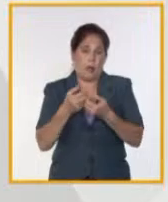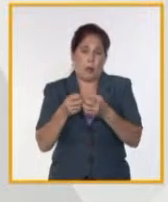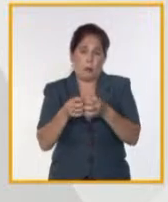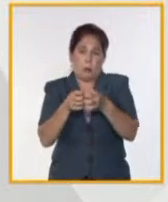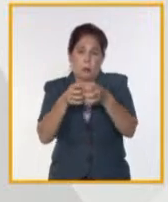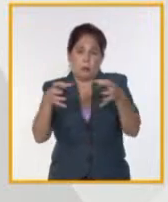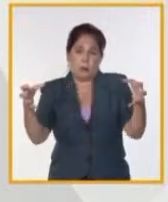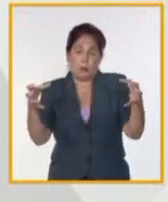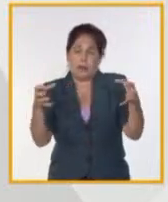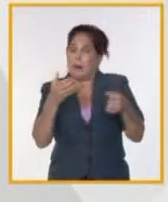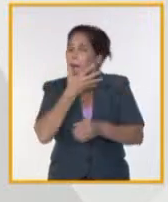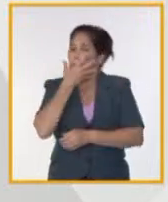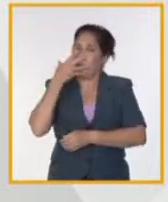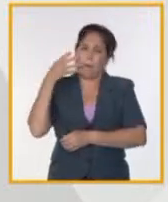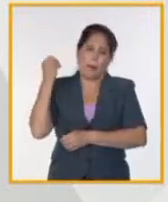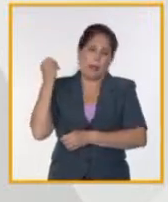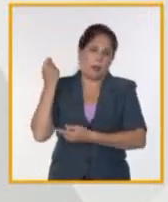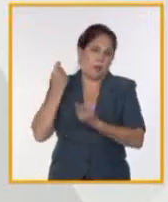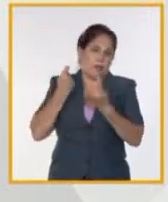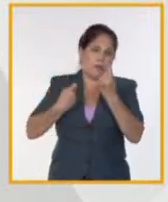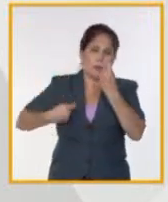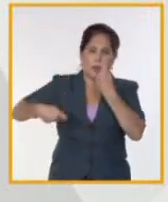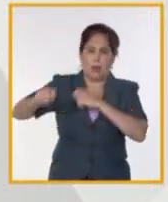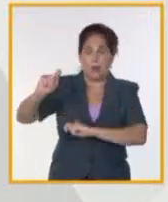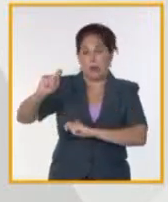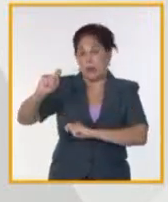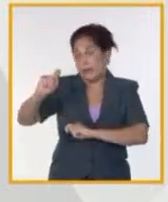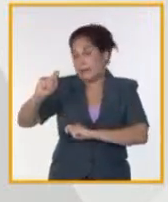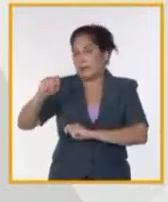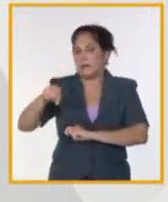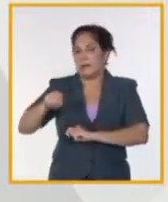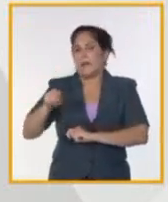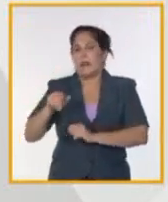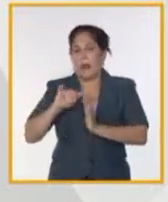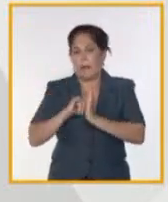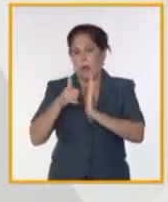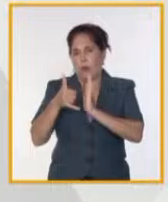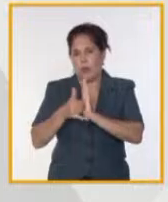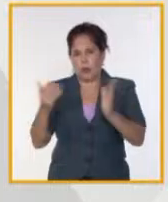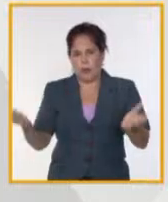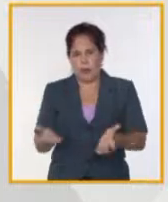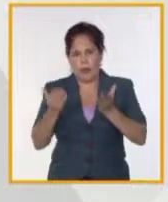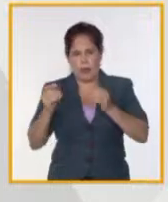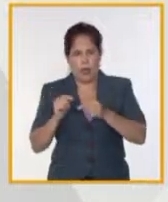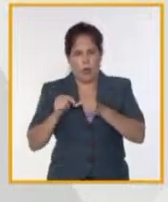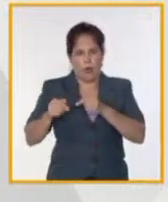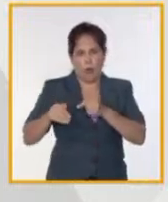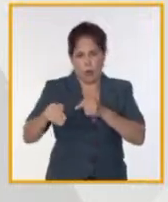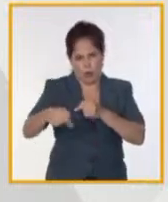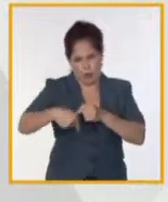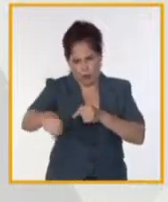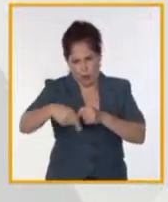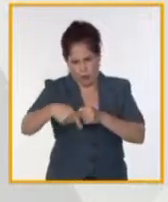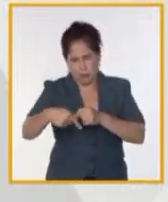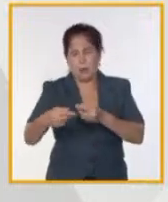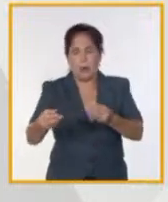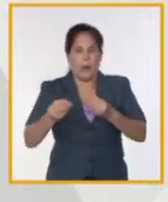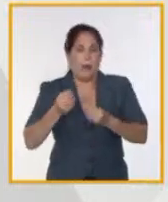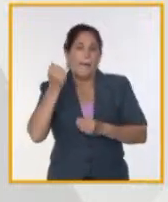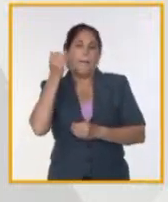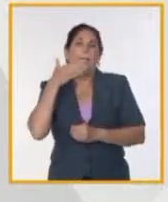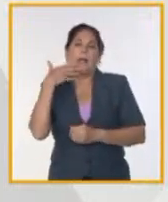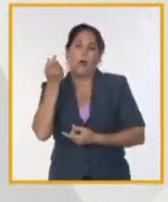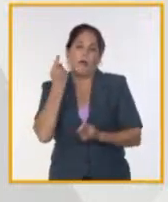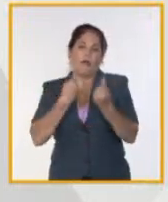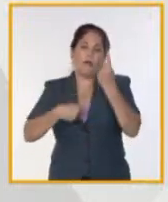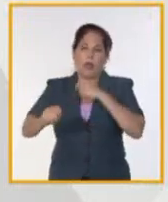perdió el mercado del cromo que tenía. Esa es una de nuestras proyecciones de desarrollo a mediano plazo que puede generar más renglones